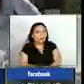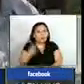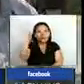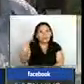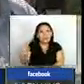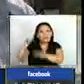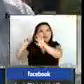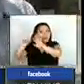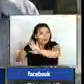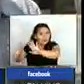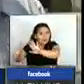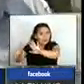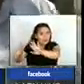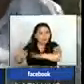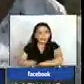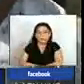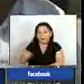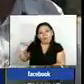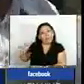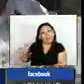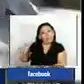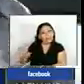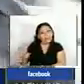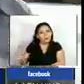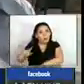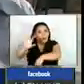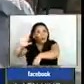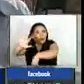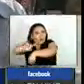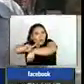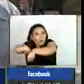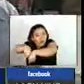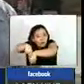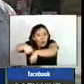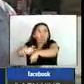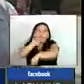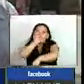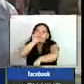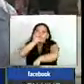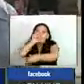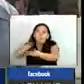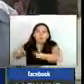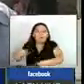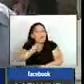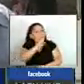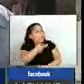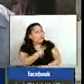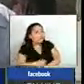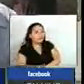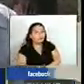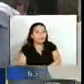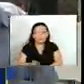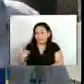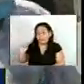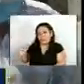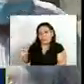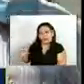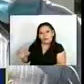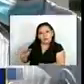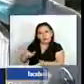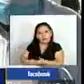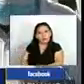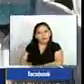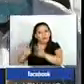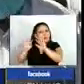días. ¿Cinco días? No, este es más para cinco horas. ¿Cinco horas? Sí. ¿Y vale? La recarga vale